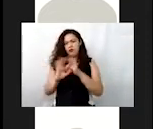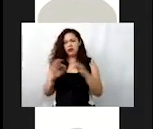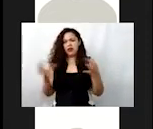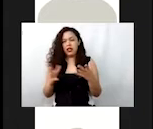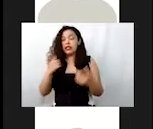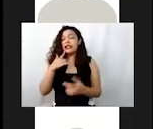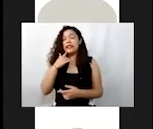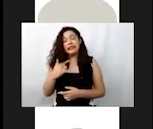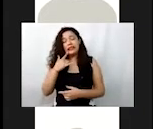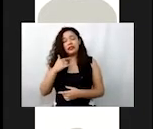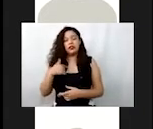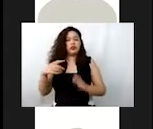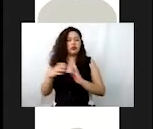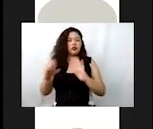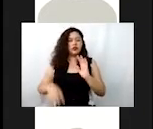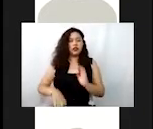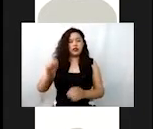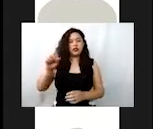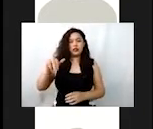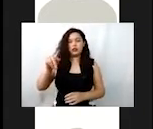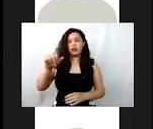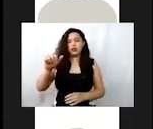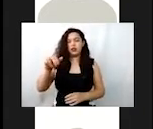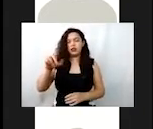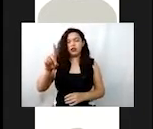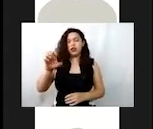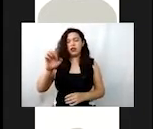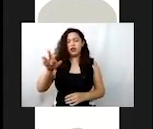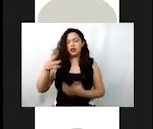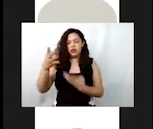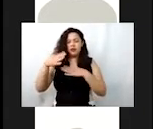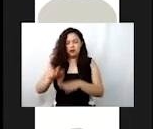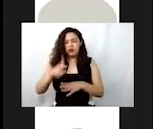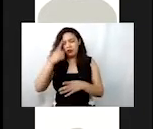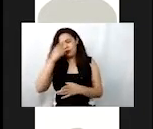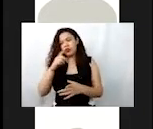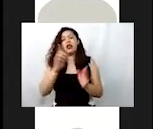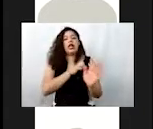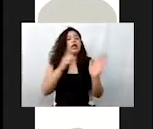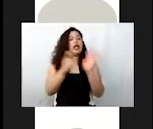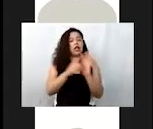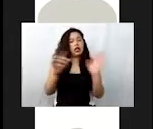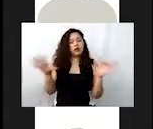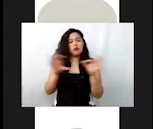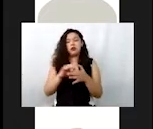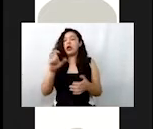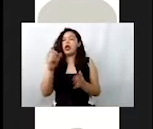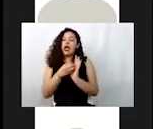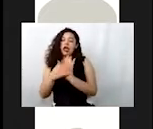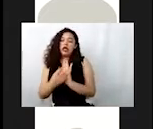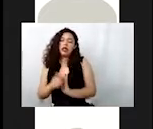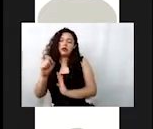el ejemplo de Santander, ¿no? En un marco institucional que está alineado a la Agenda 2030. Por ejemplo,